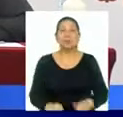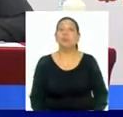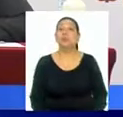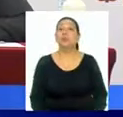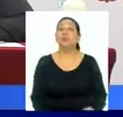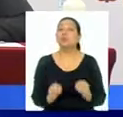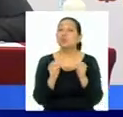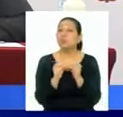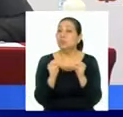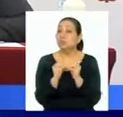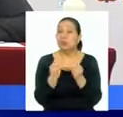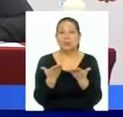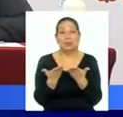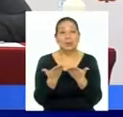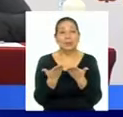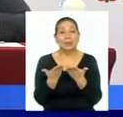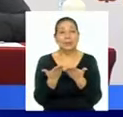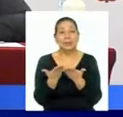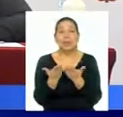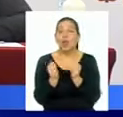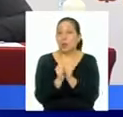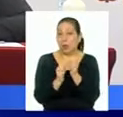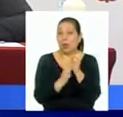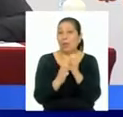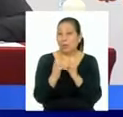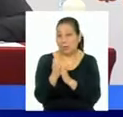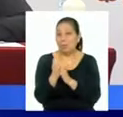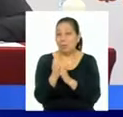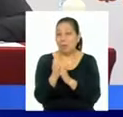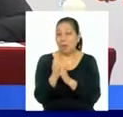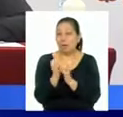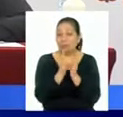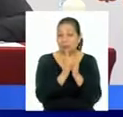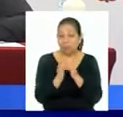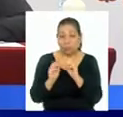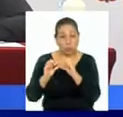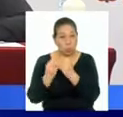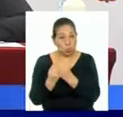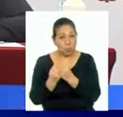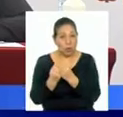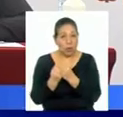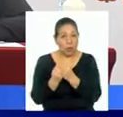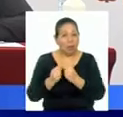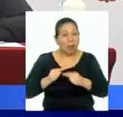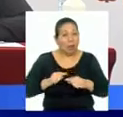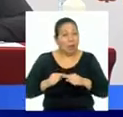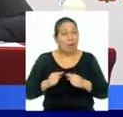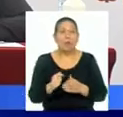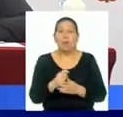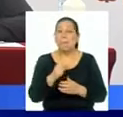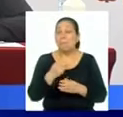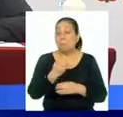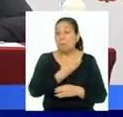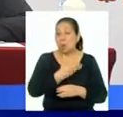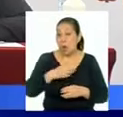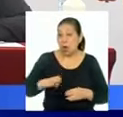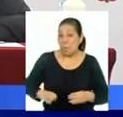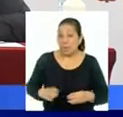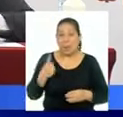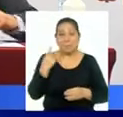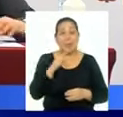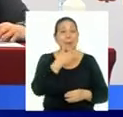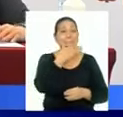y consolidado con equipos multidisciplinarios los gerentes públicos para